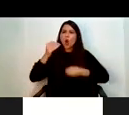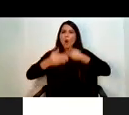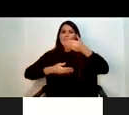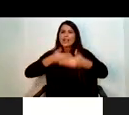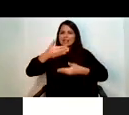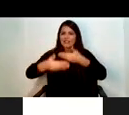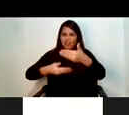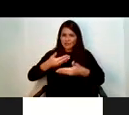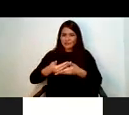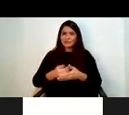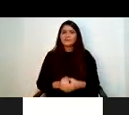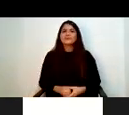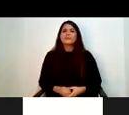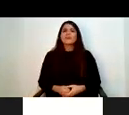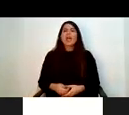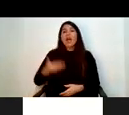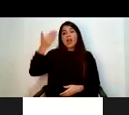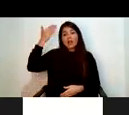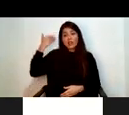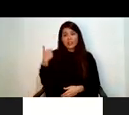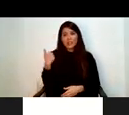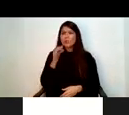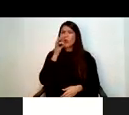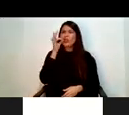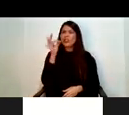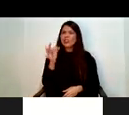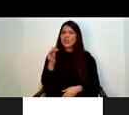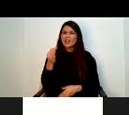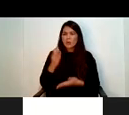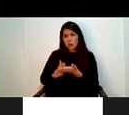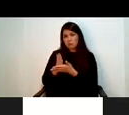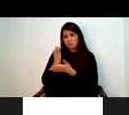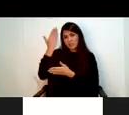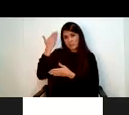operativa. Antiguamente, como habíamos dicho al inicio,